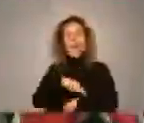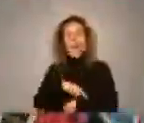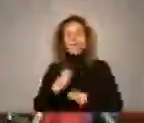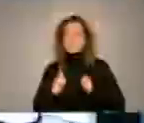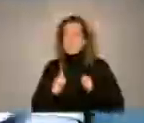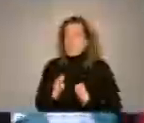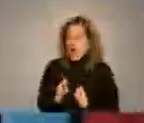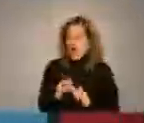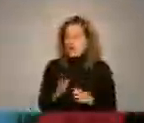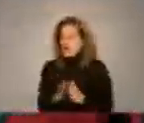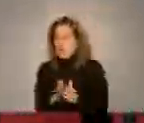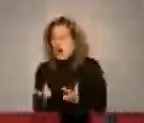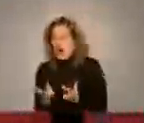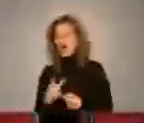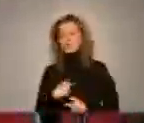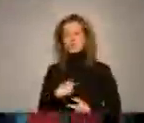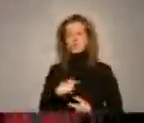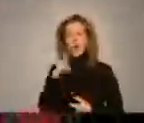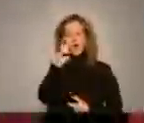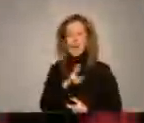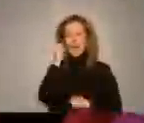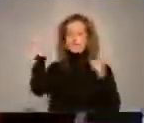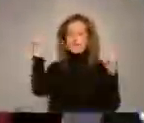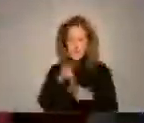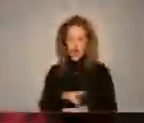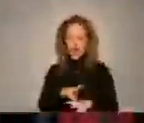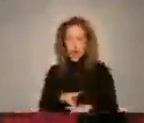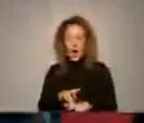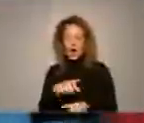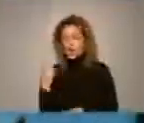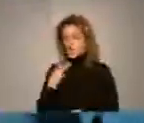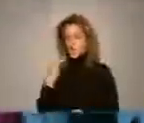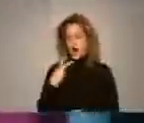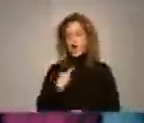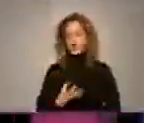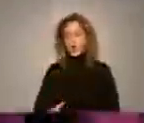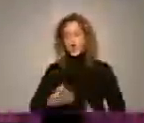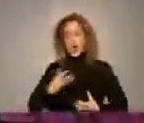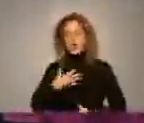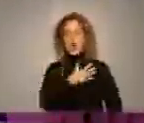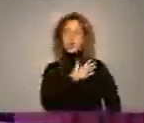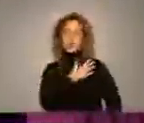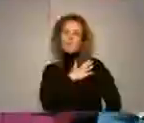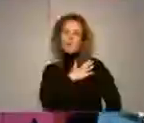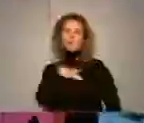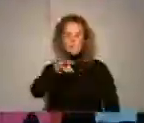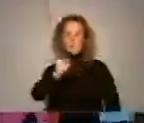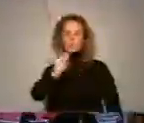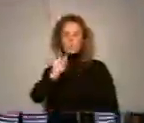vividor. Prepárense para lo peor. Como no gane el Orfeón, el